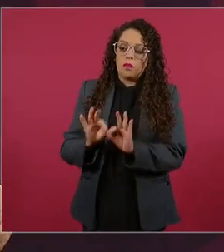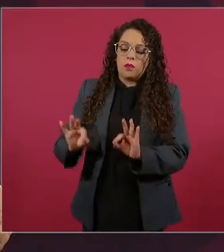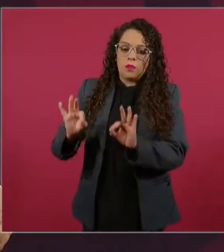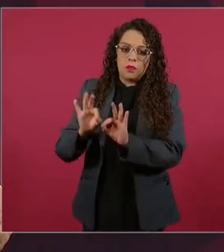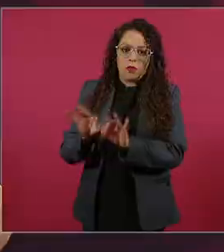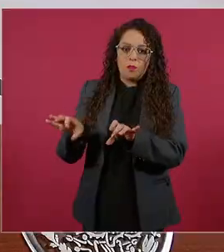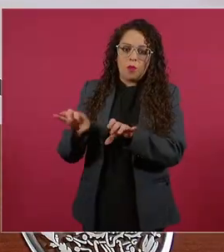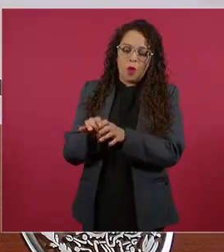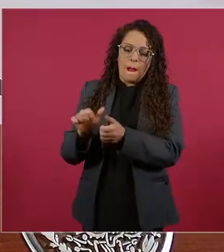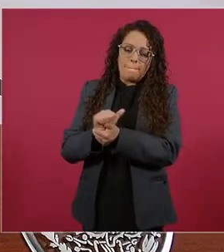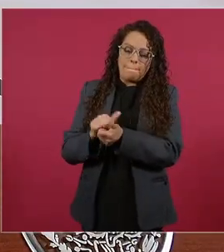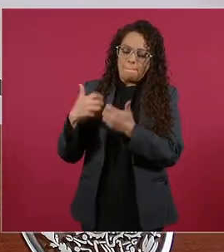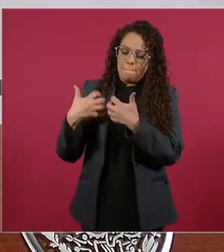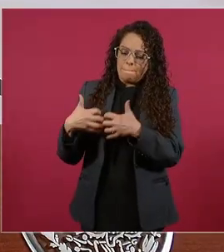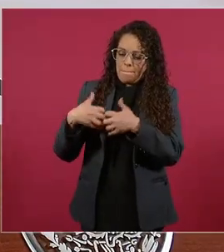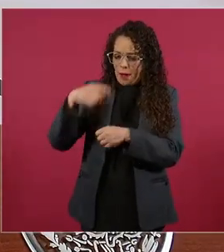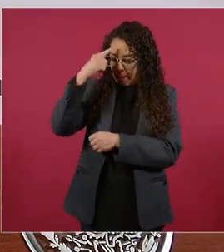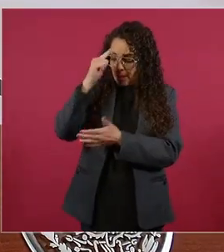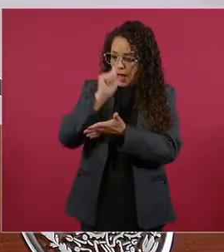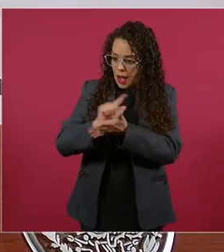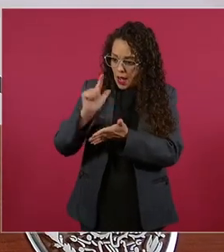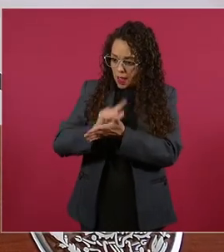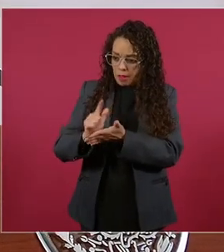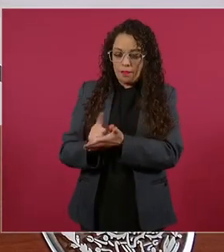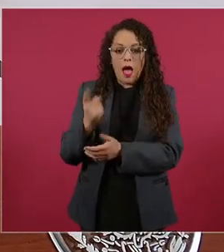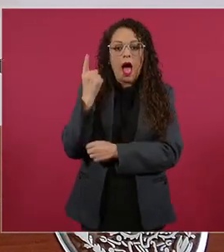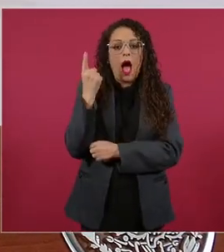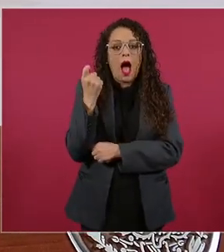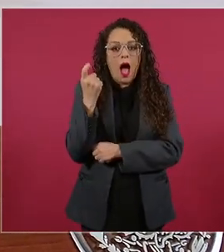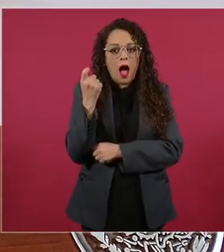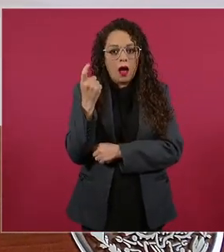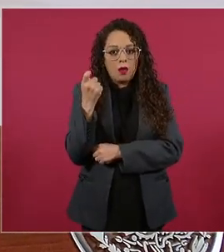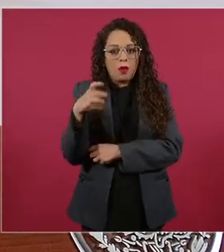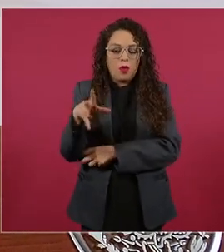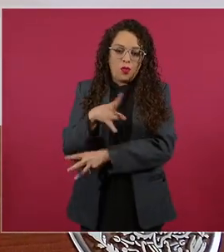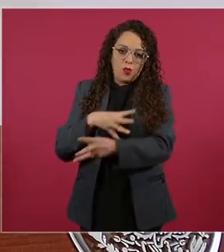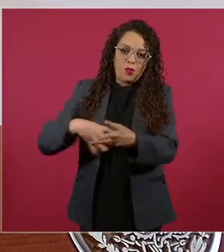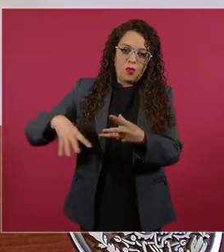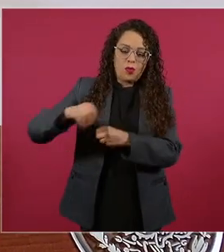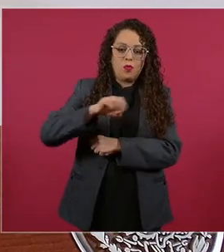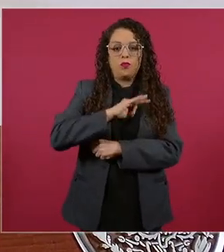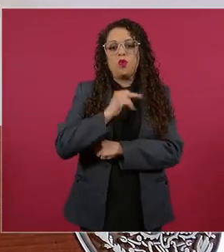Eso ella ya se comprometió, y